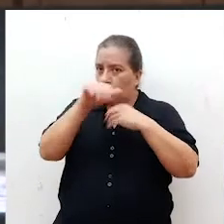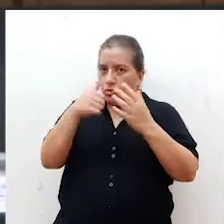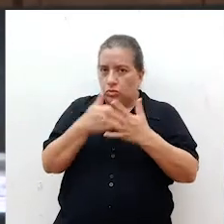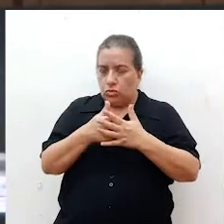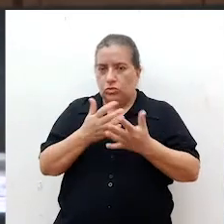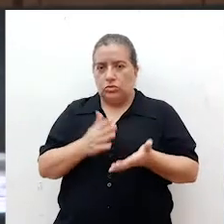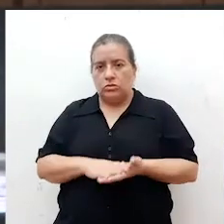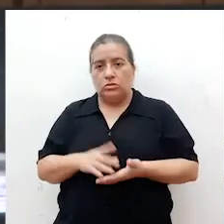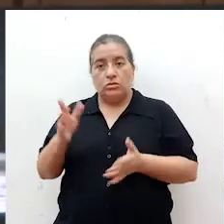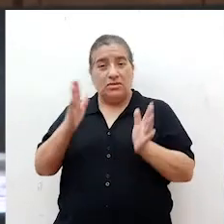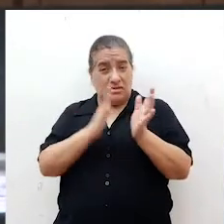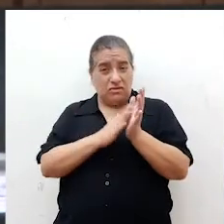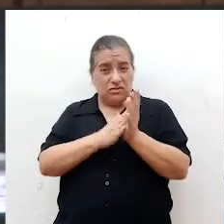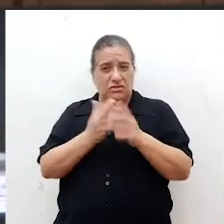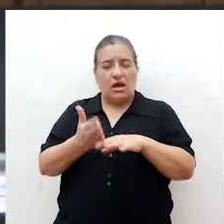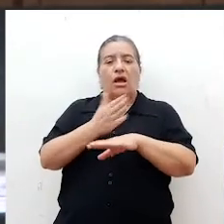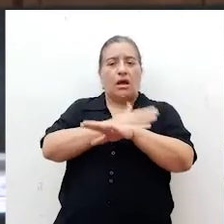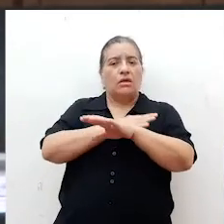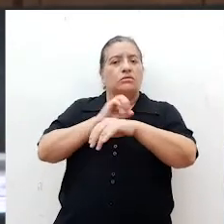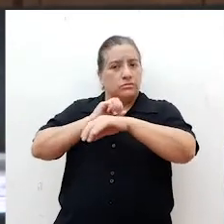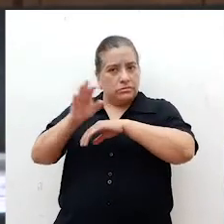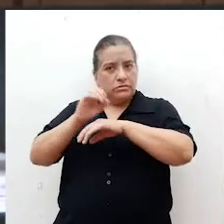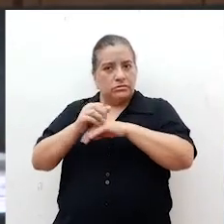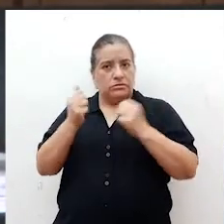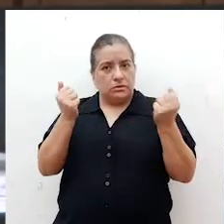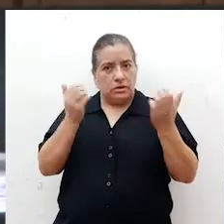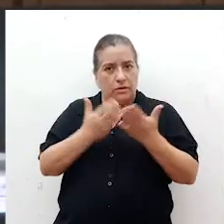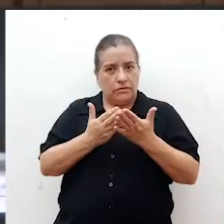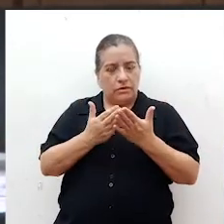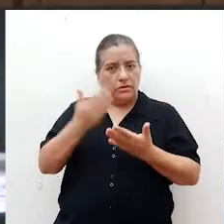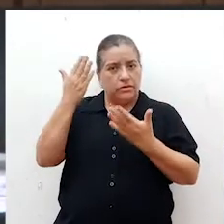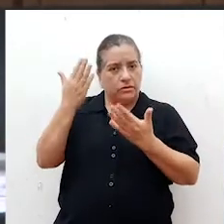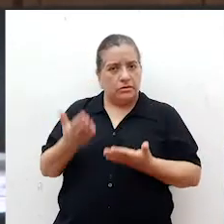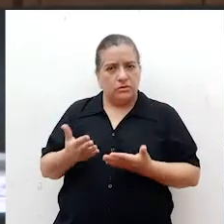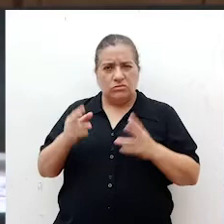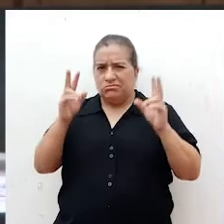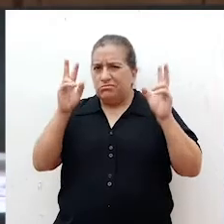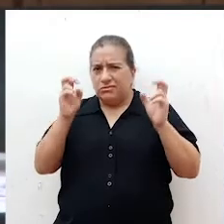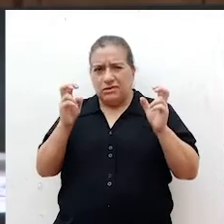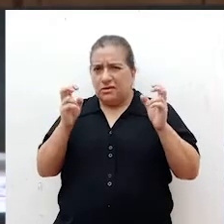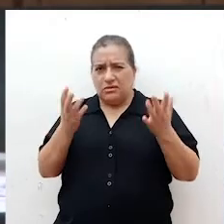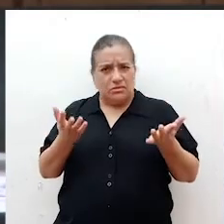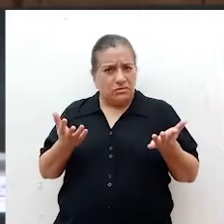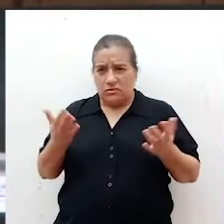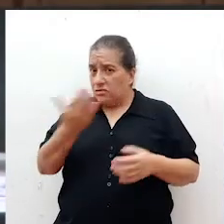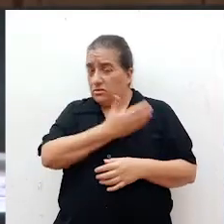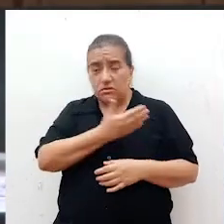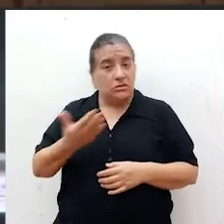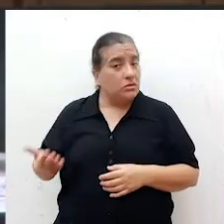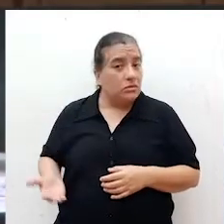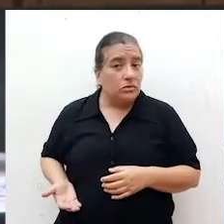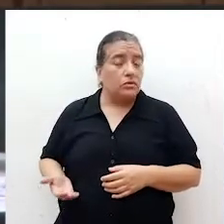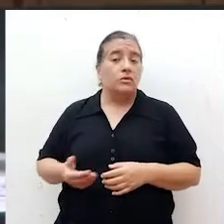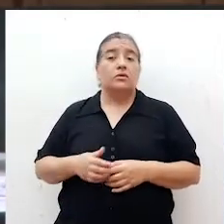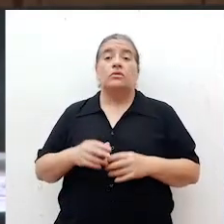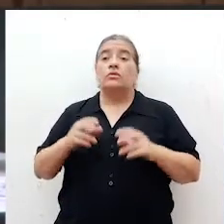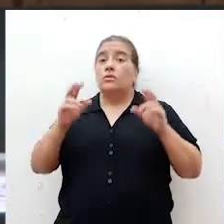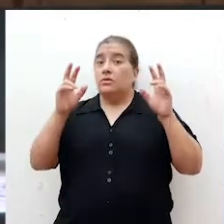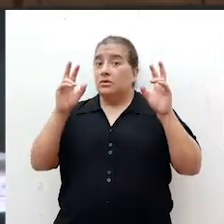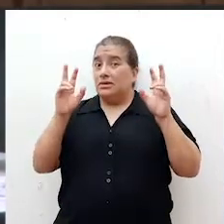no tenemos vacuna, esa falta de capacidad de articulación que ha habido.